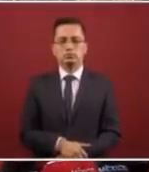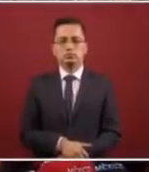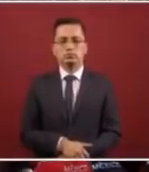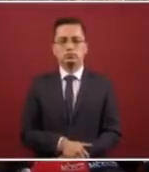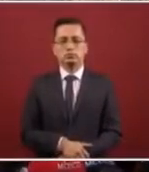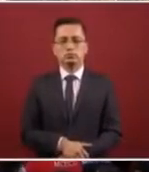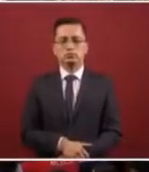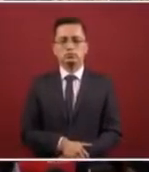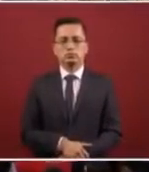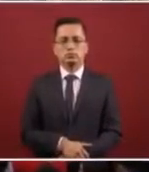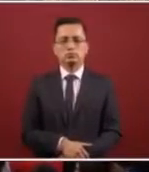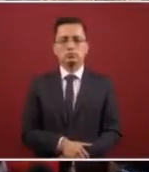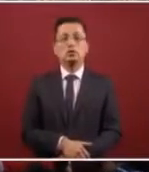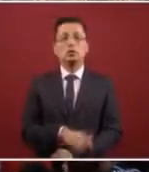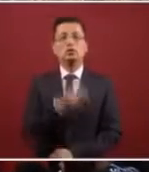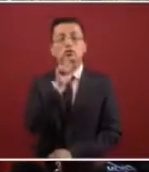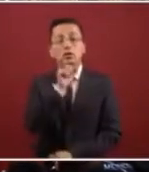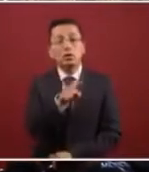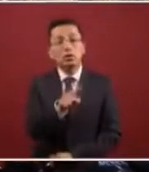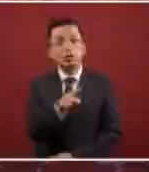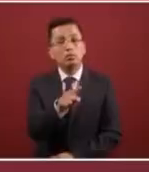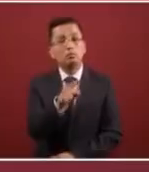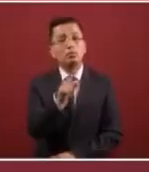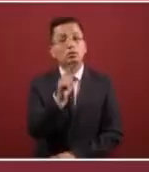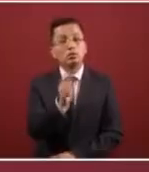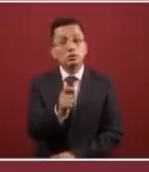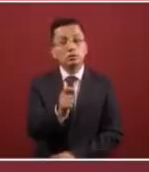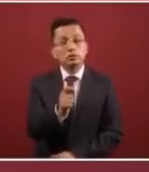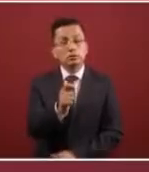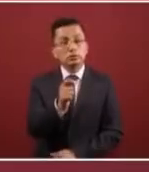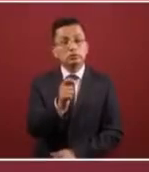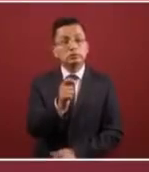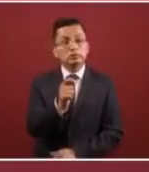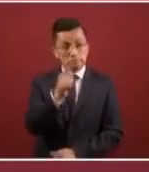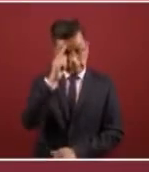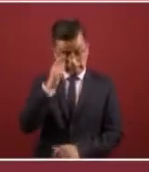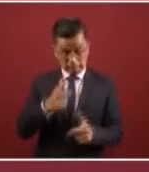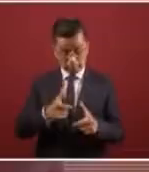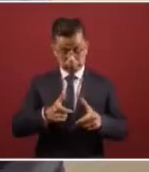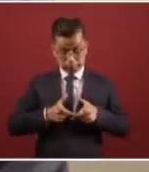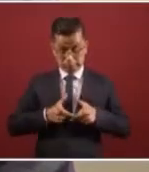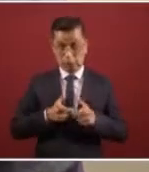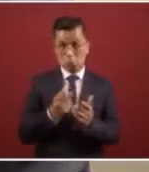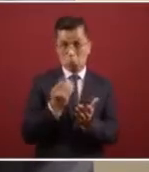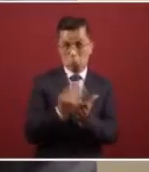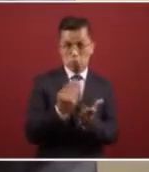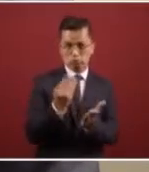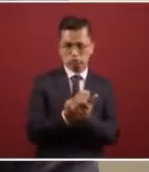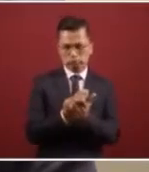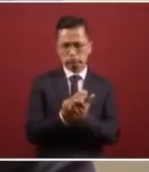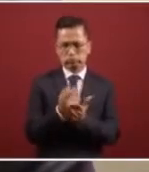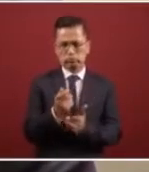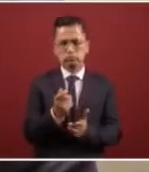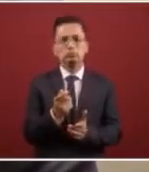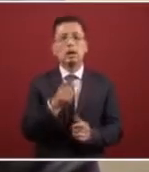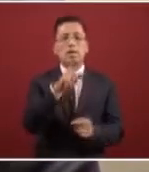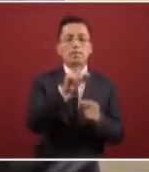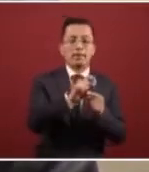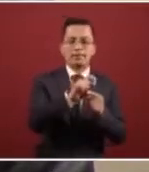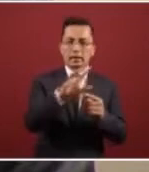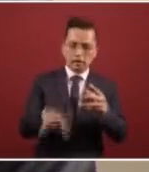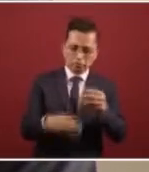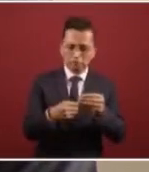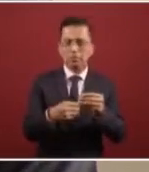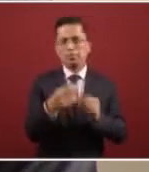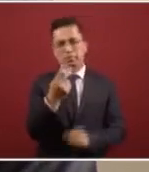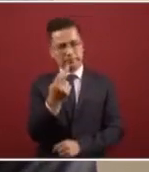Y en el caso de medalla de bronce, 20 más